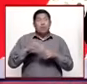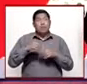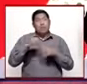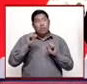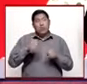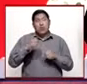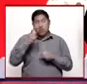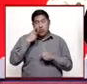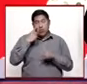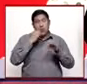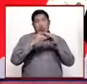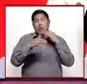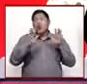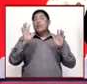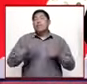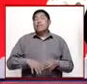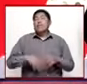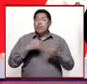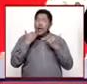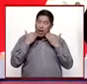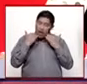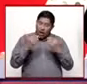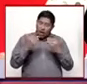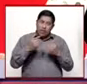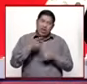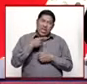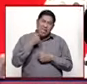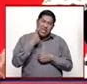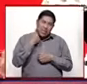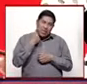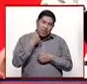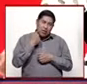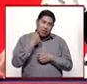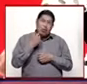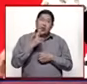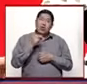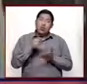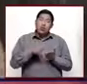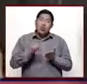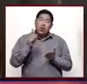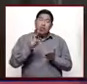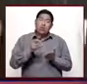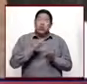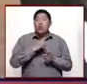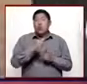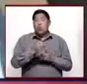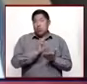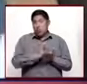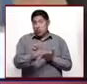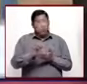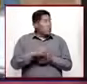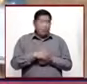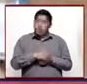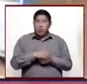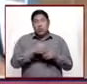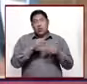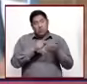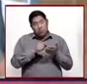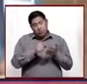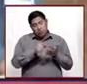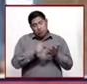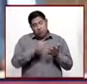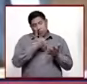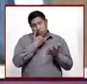Poder Ejecutivo esta determinación. Muy bien, gracias. Me quedo con lo que acaba de decir. No aprueban ni rechazan las preguntas enviadas por